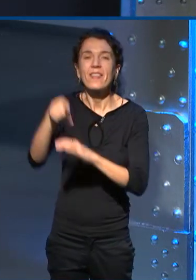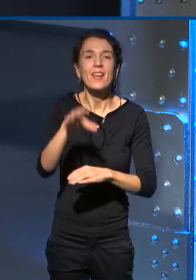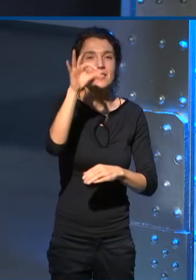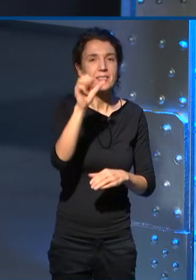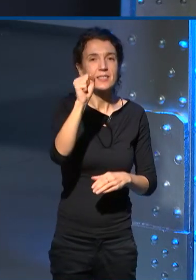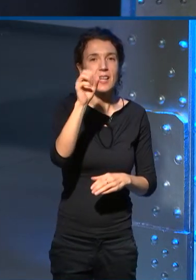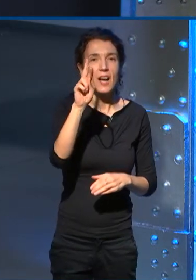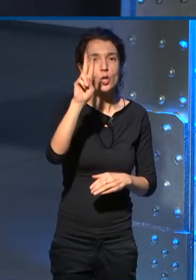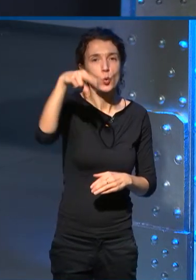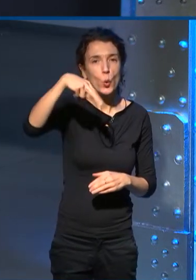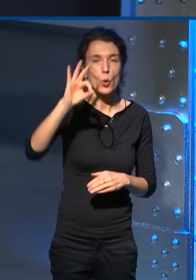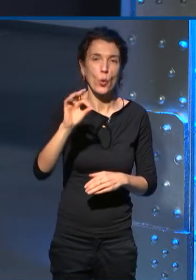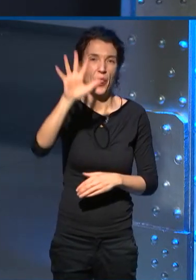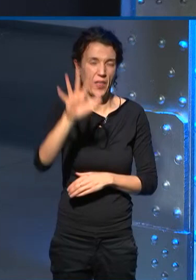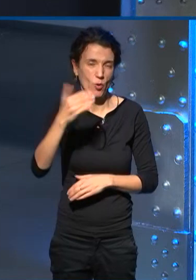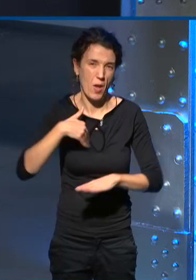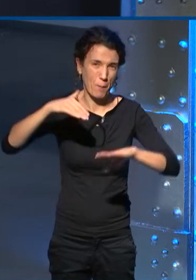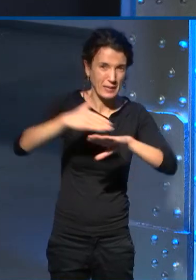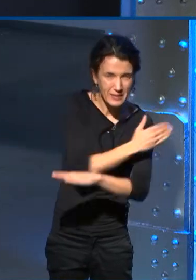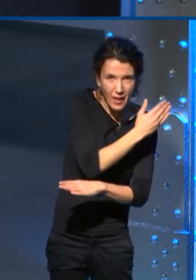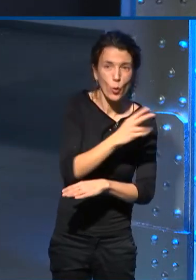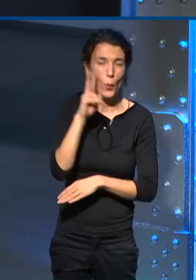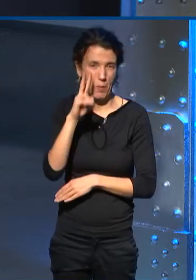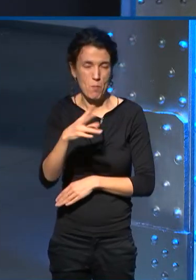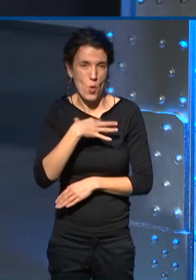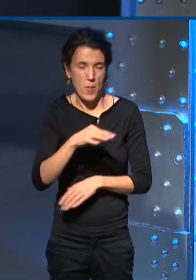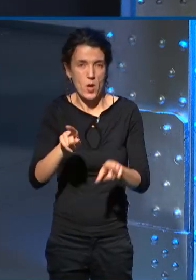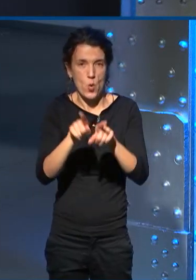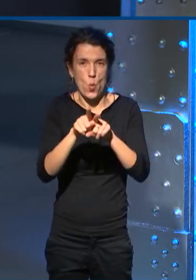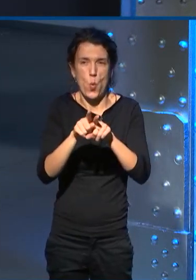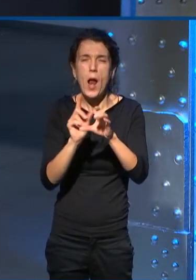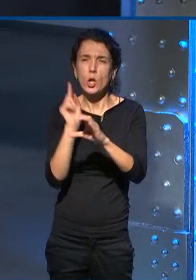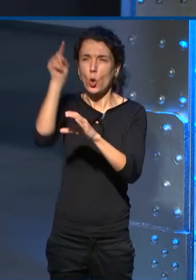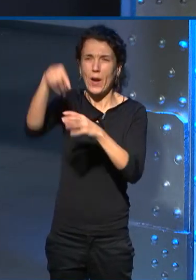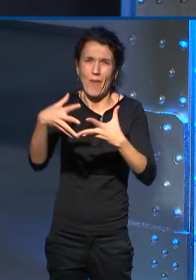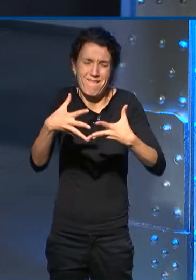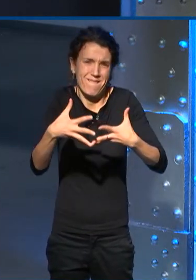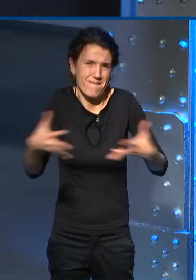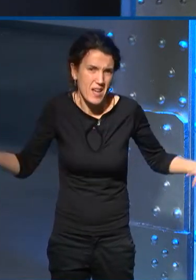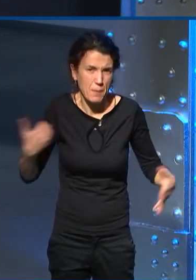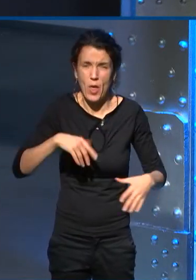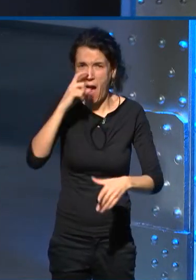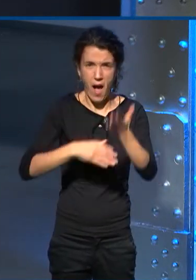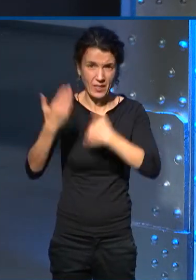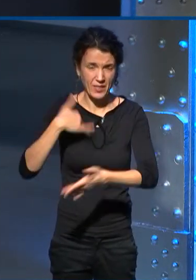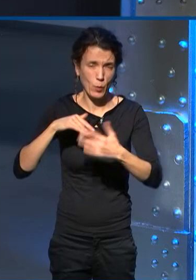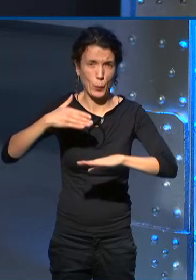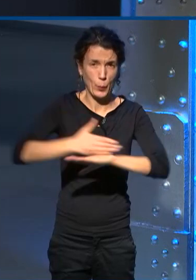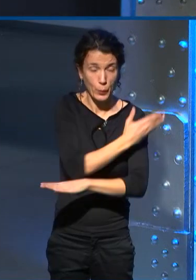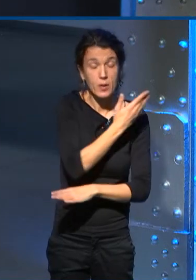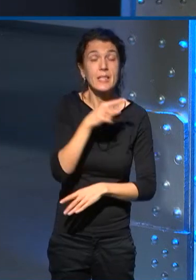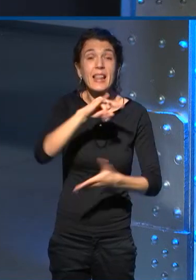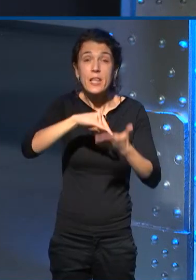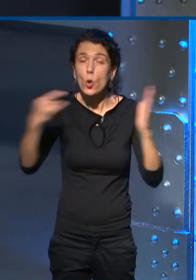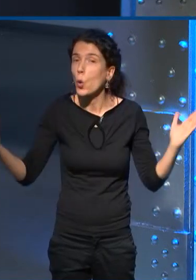pueden ver ustedes en Cabo Cañaveral, unos pedazos de cohetes, hay unos motores tremendos, ¿no? Pues eso quedó obsoleto y esa